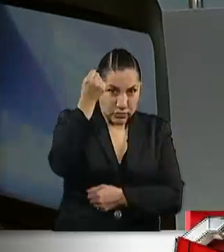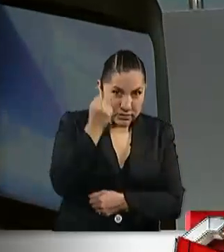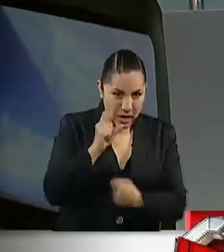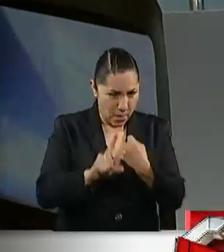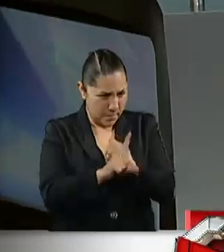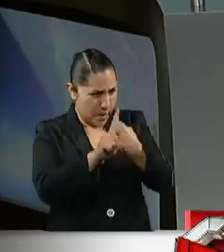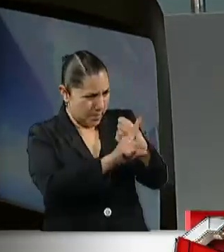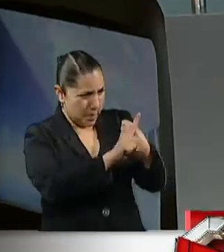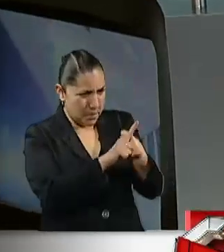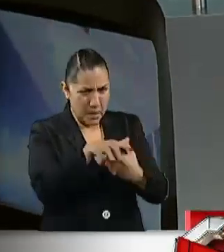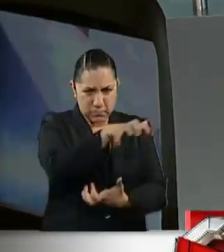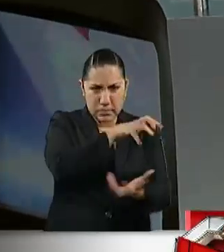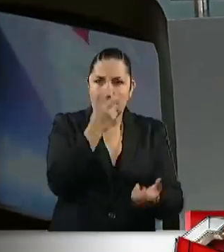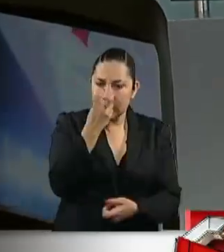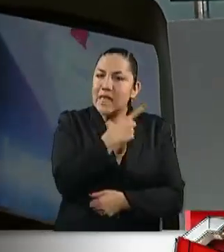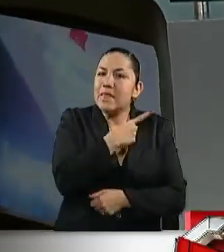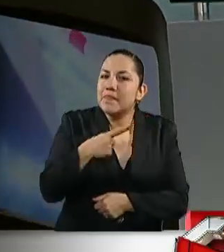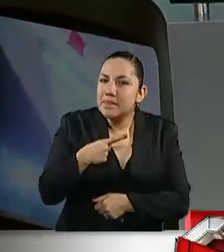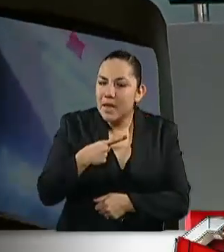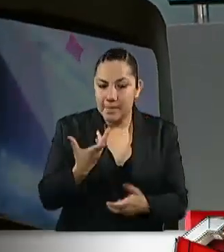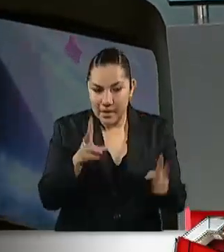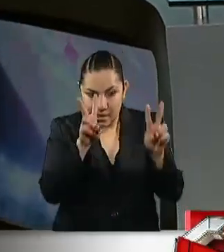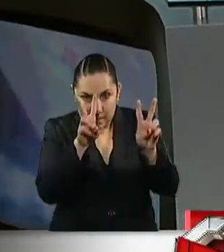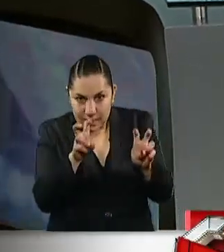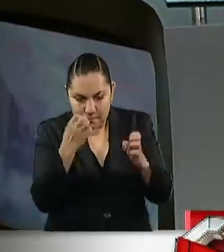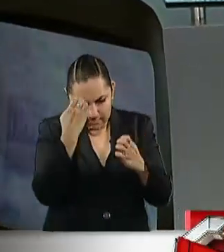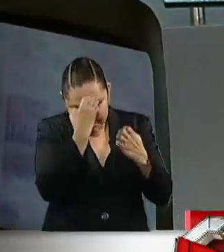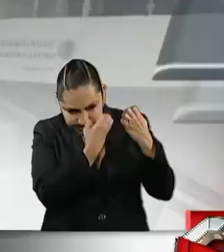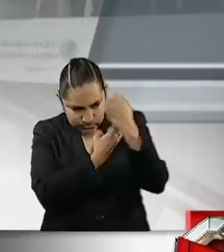cómo deben participar los estados y los municipios en la seguridad.